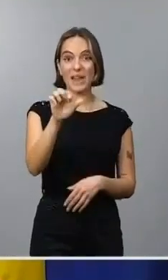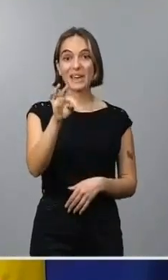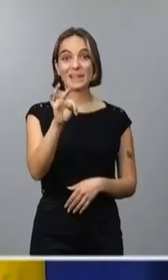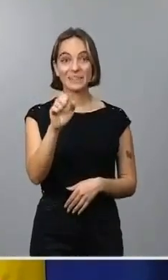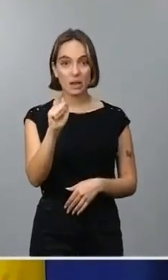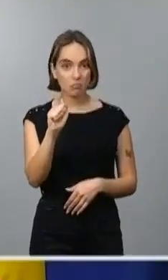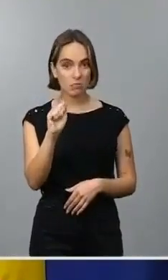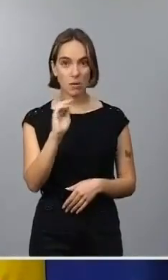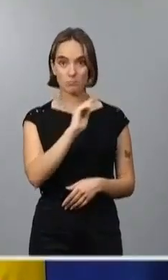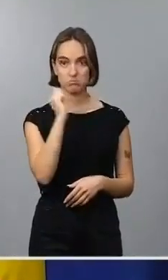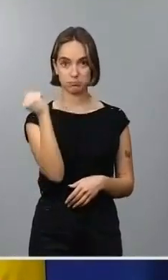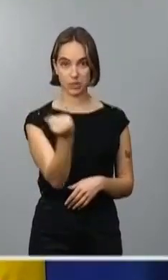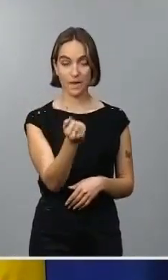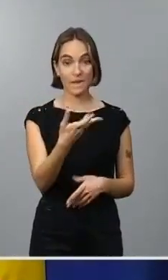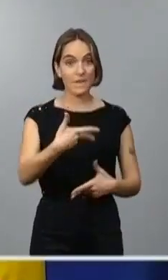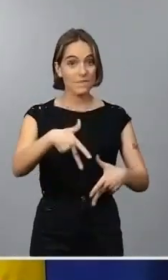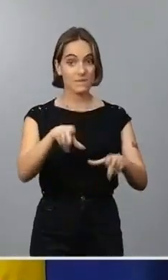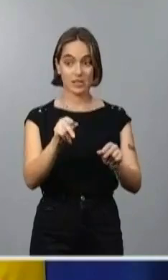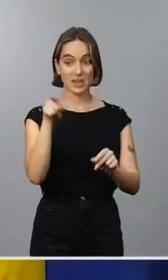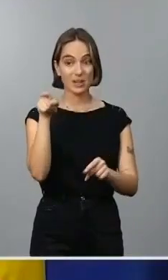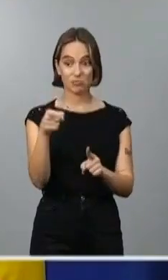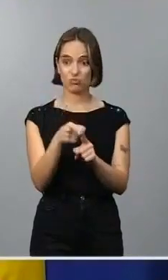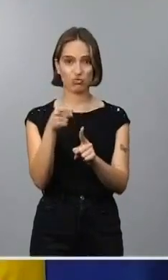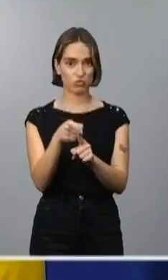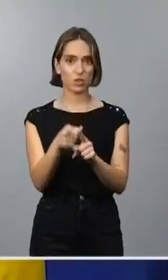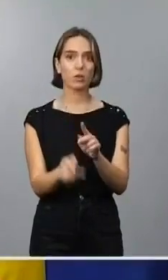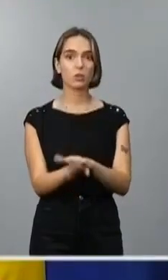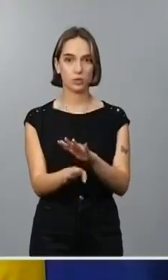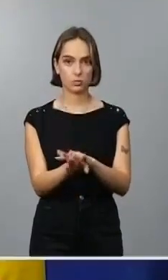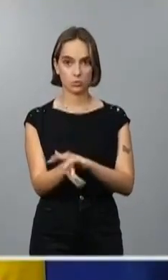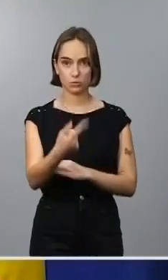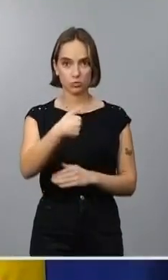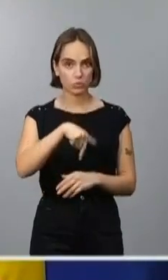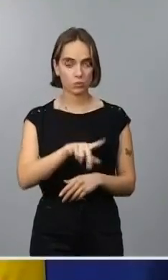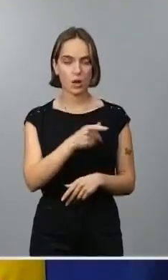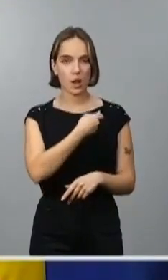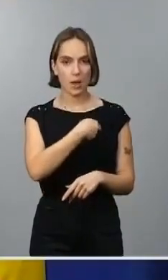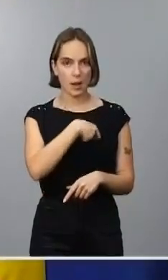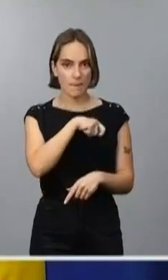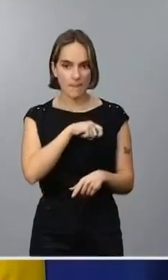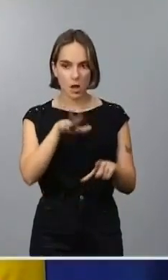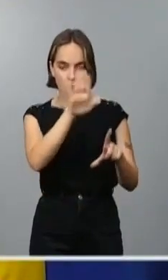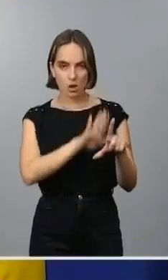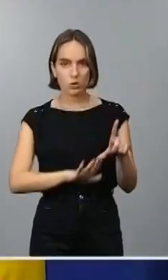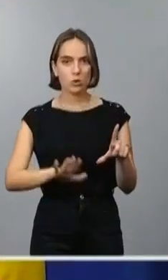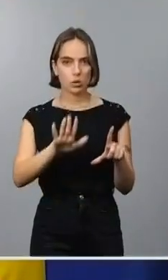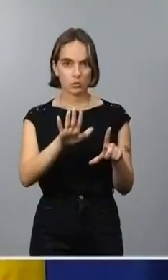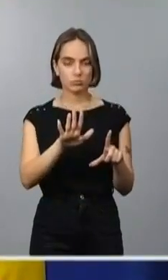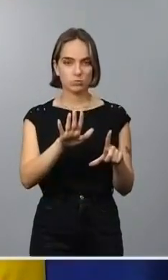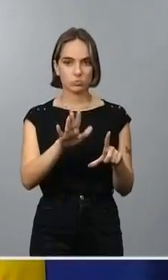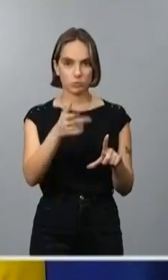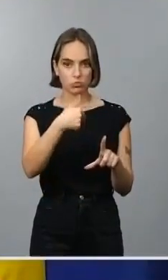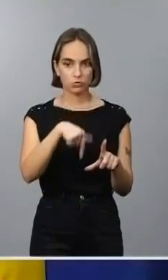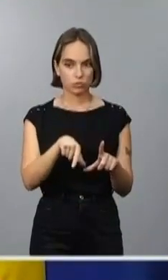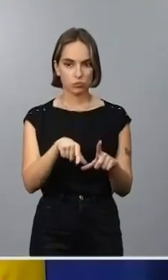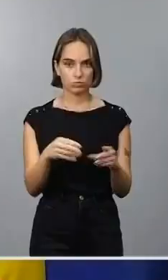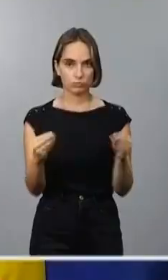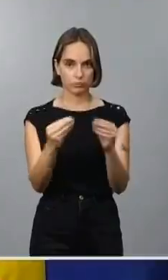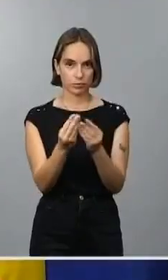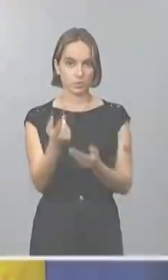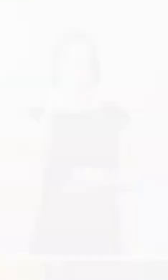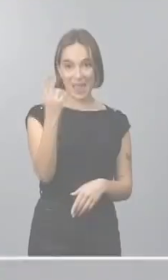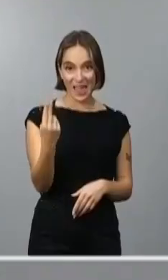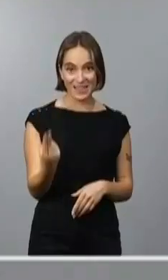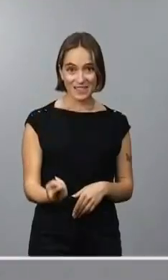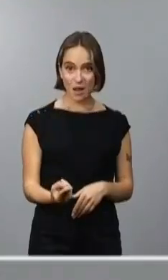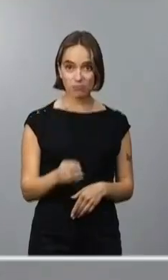utilizando estamos una inmensa mayoría de españoles y de españolas Y sin ninguna duda quien ha ganado hoy son las víctimas